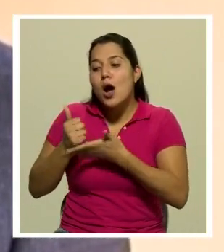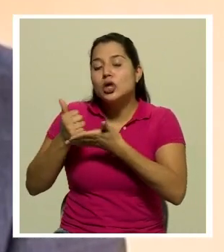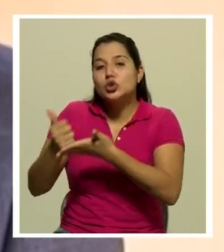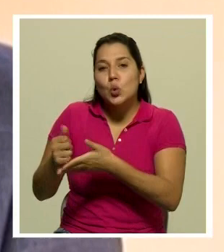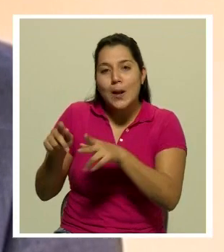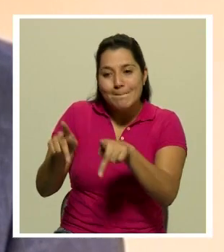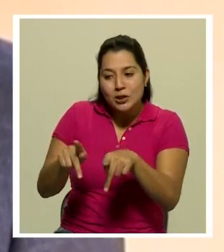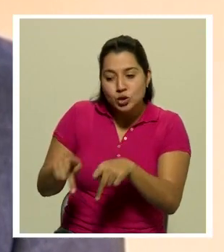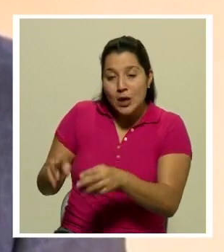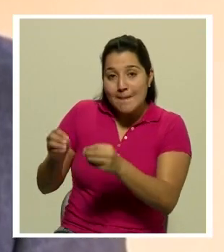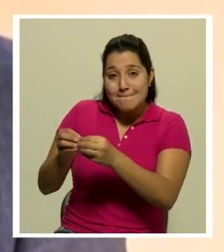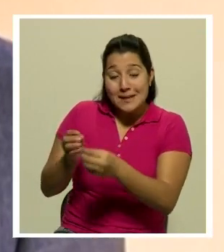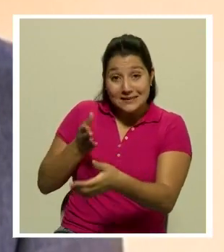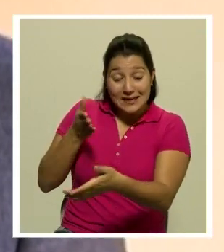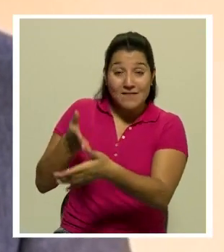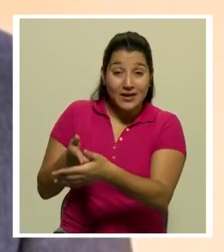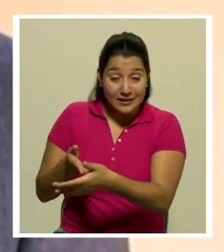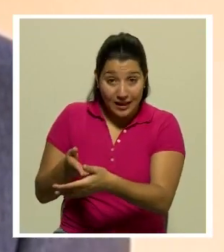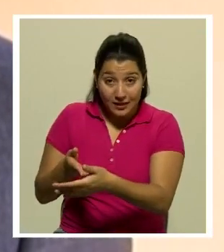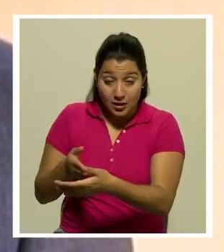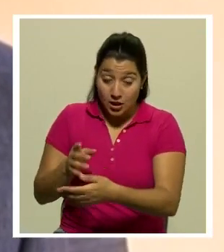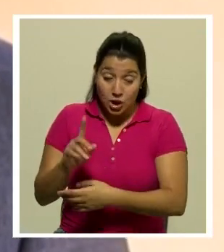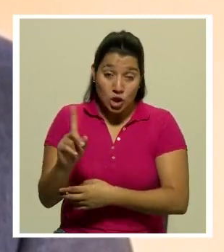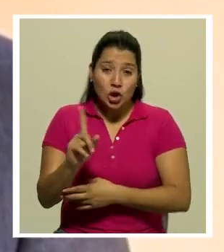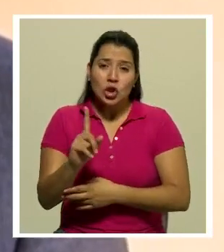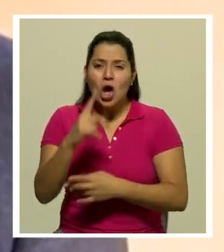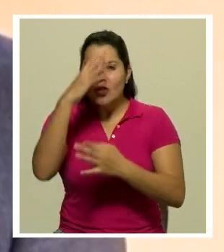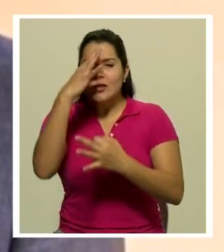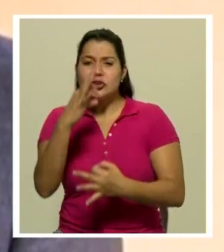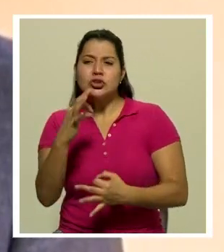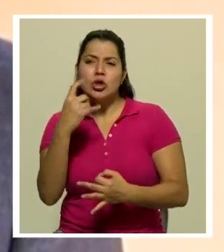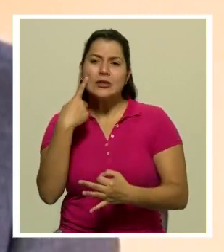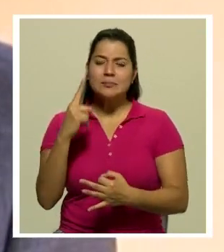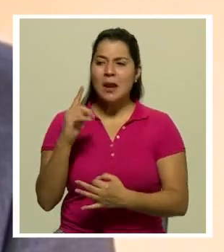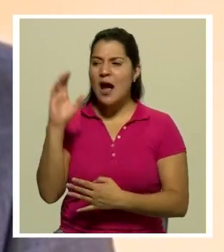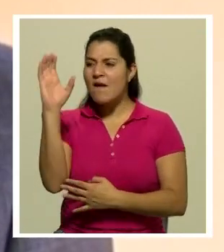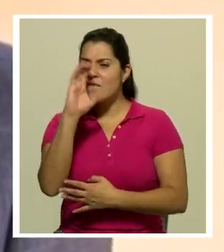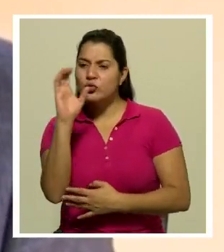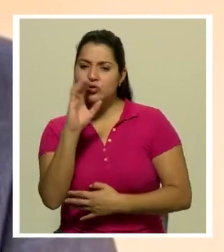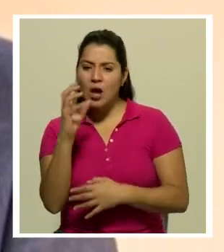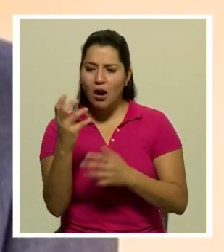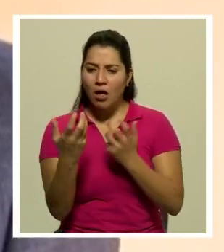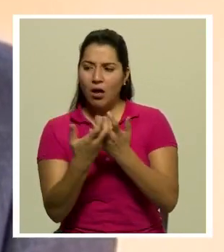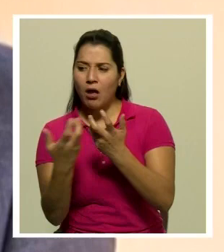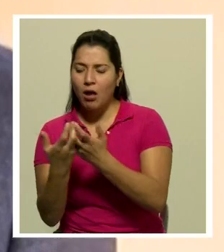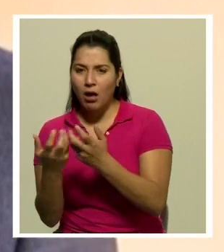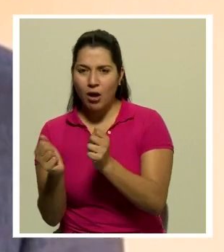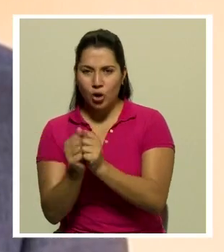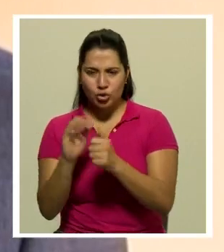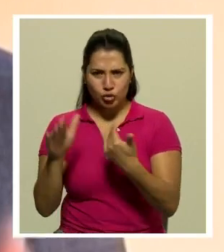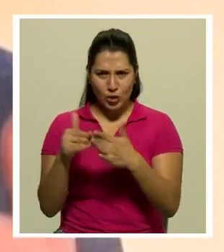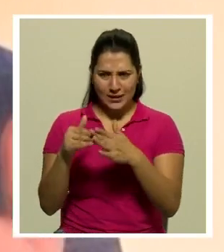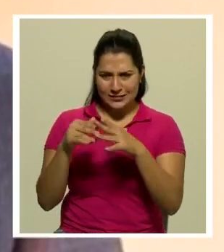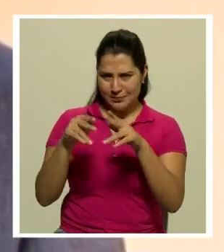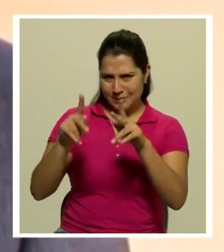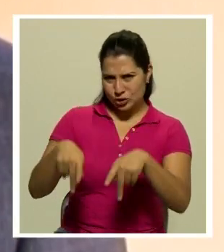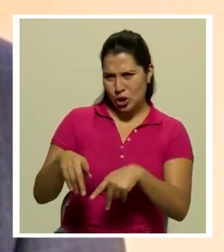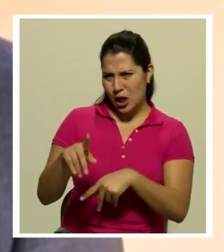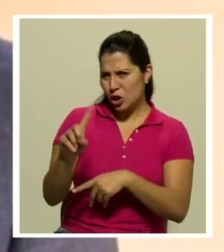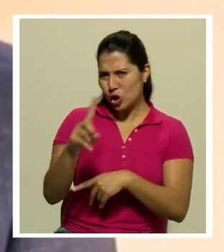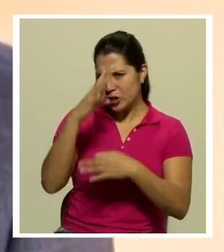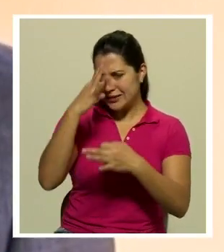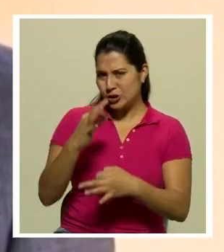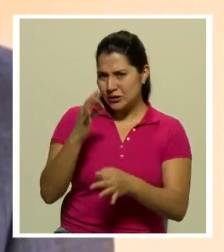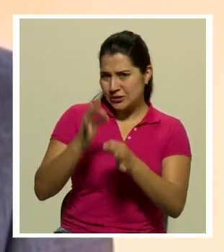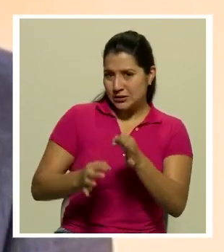son sencillas, pero que por eso hay que mantener la posibilidad de equilibrar las cargas, que todos los diferentes actores de la sociedad pongan su